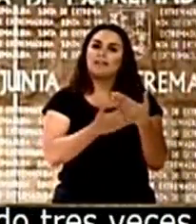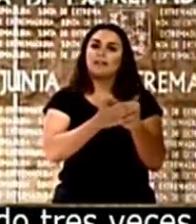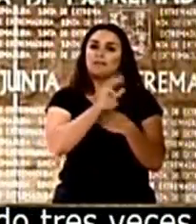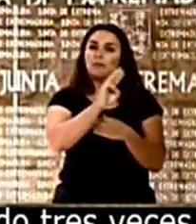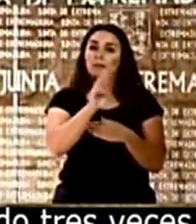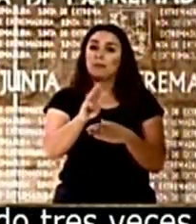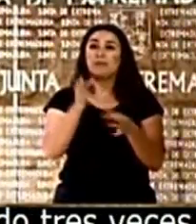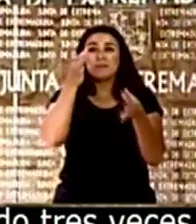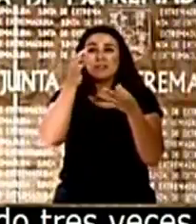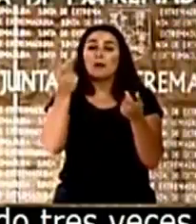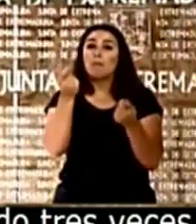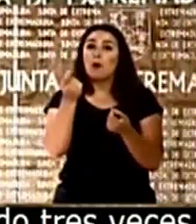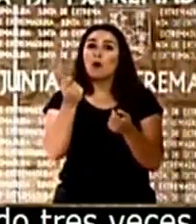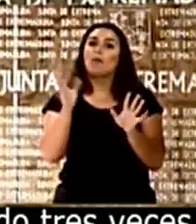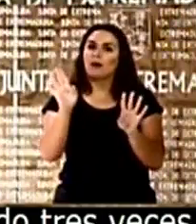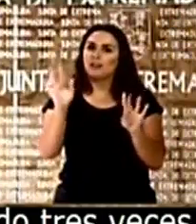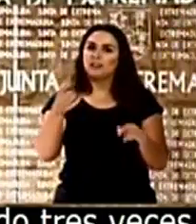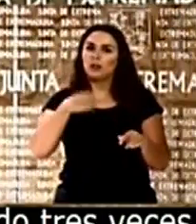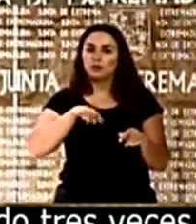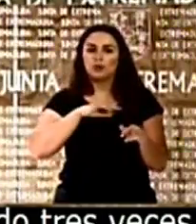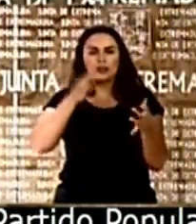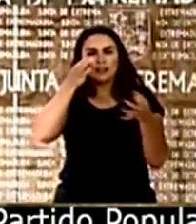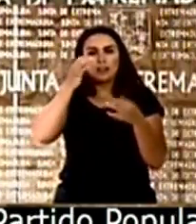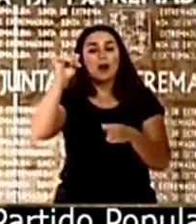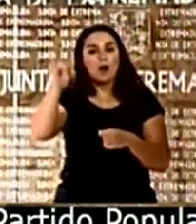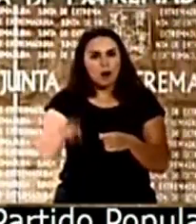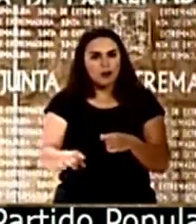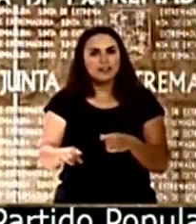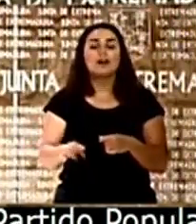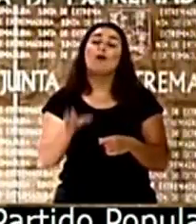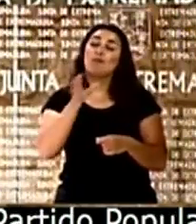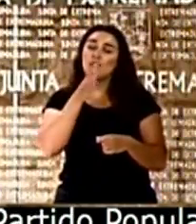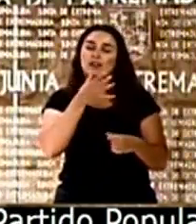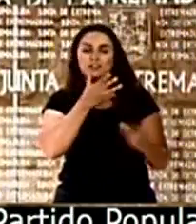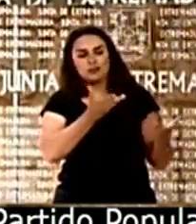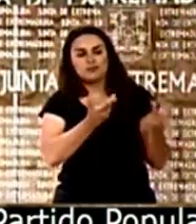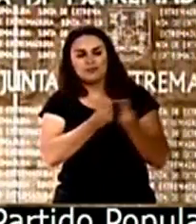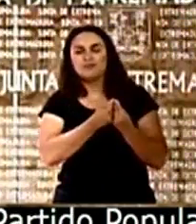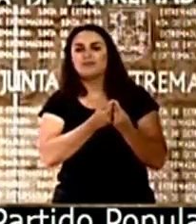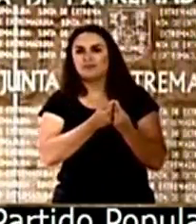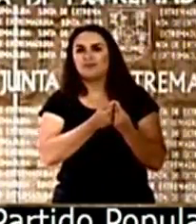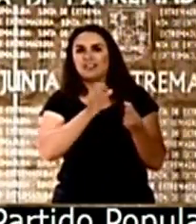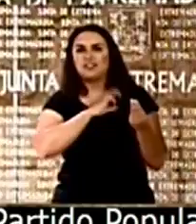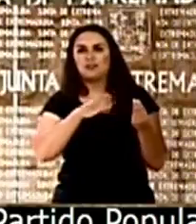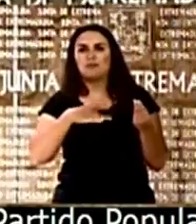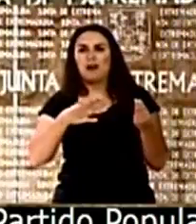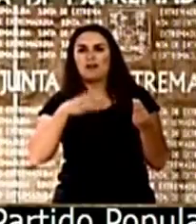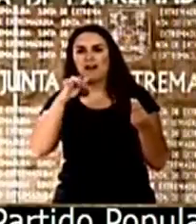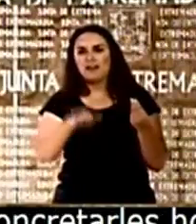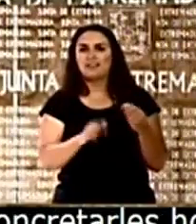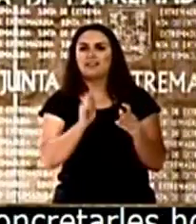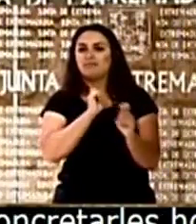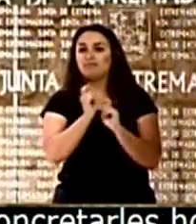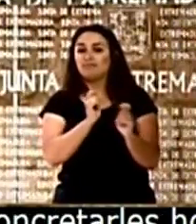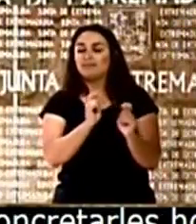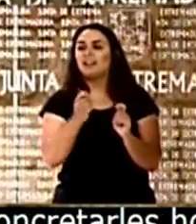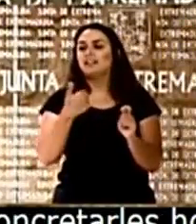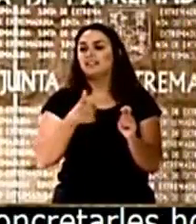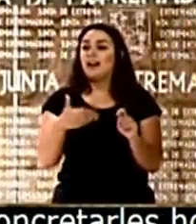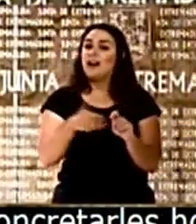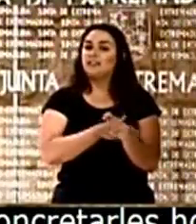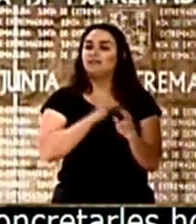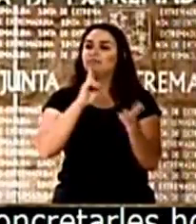se ha concretado, pero lo que sí podemos concretarle hoy, y de ahí la presencia de Fernando Blanco en esta rueda de prensa, como ya pude contestarle